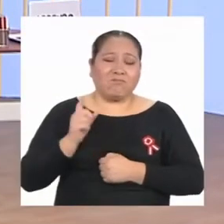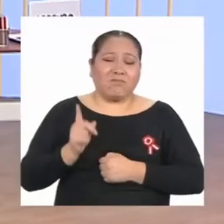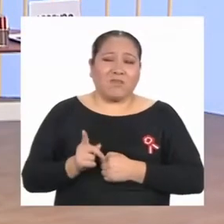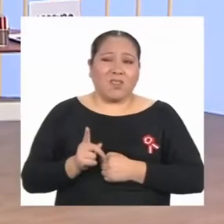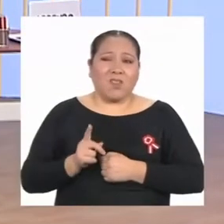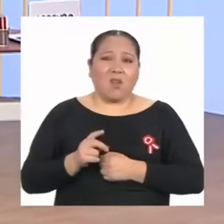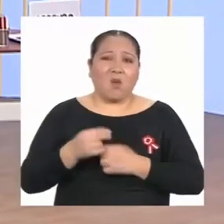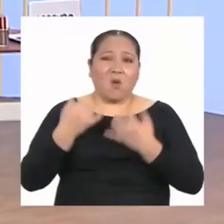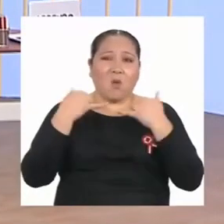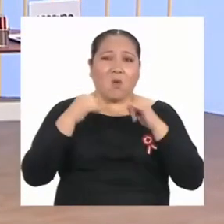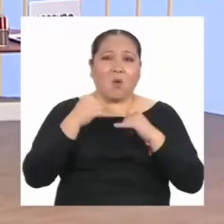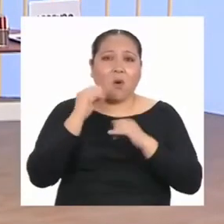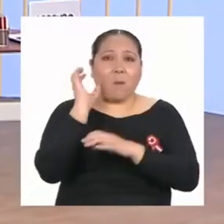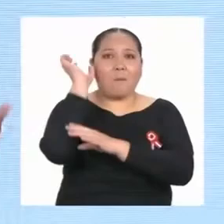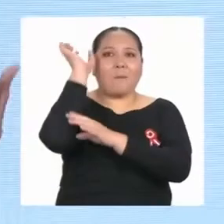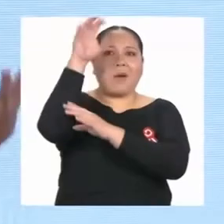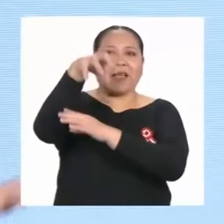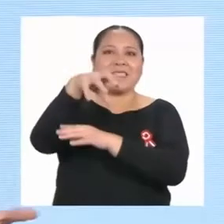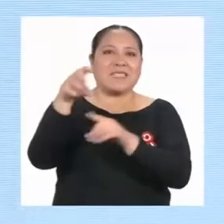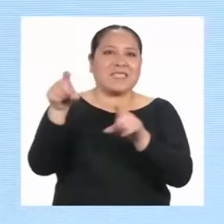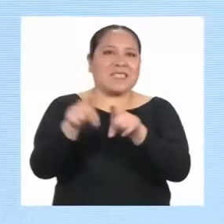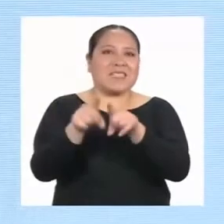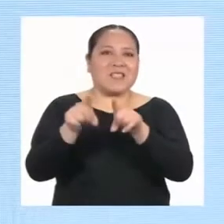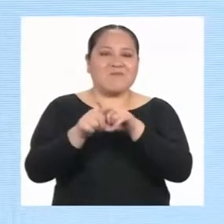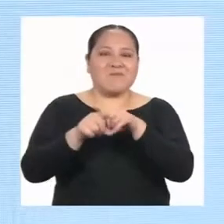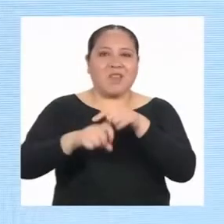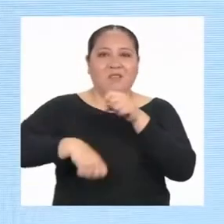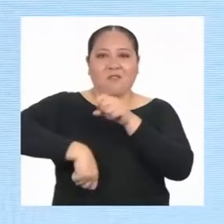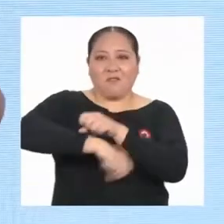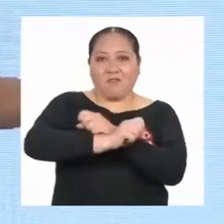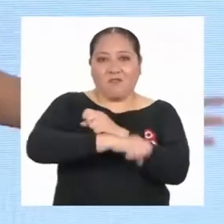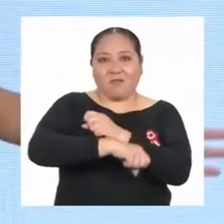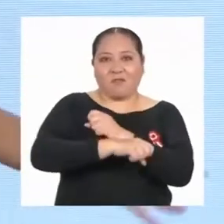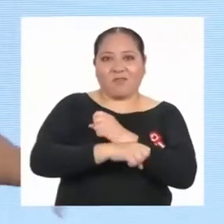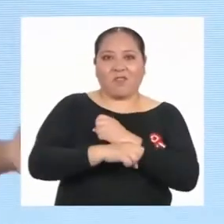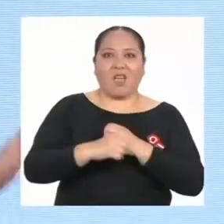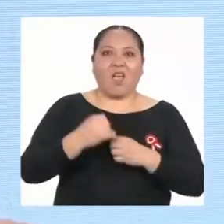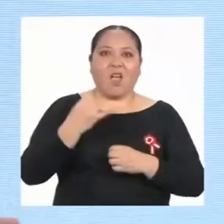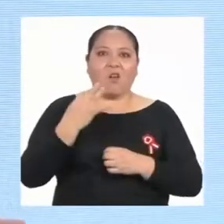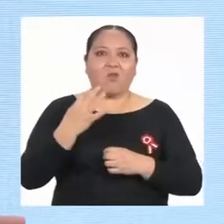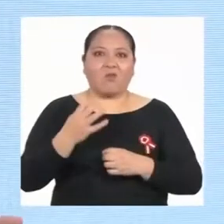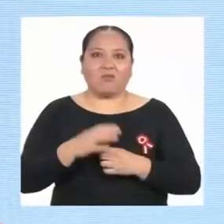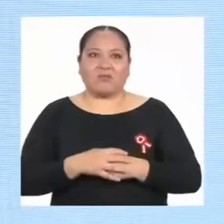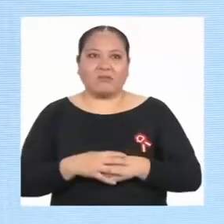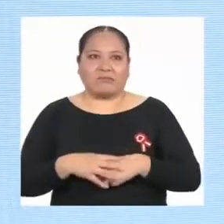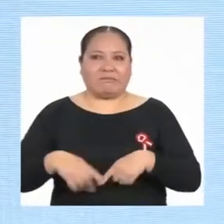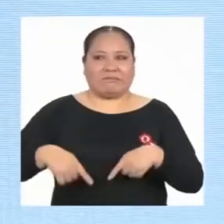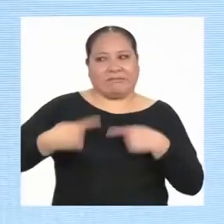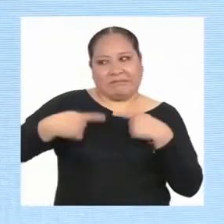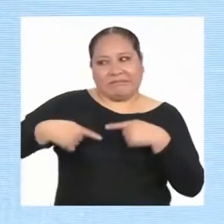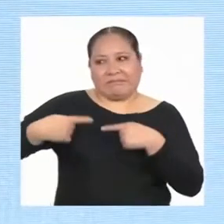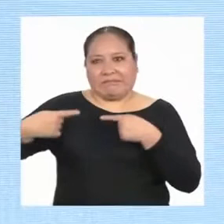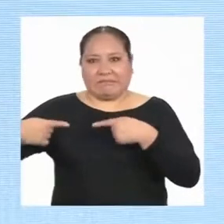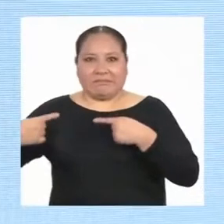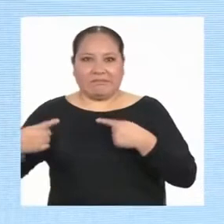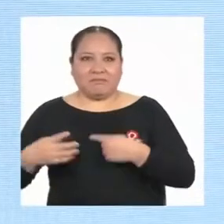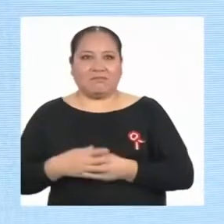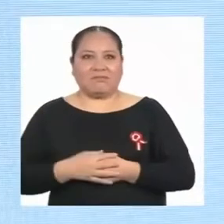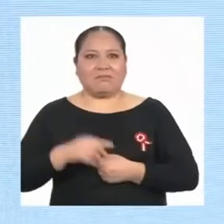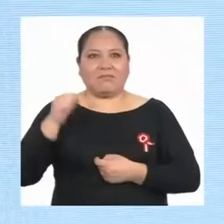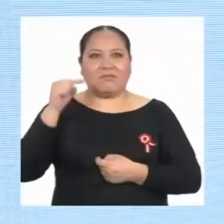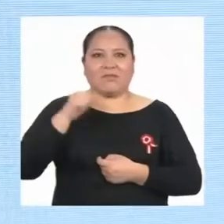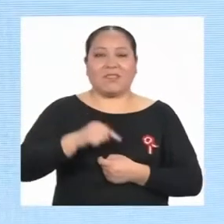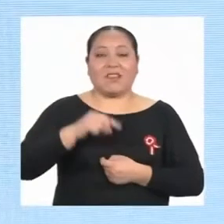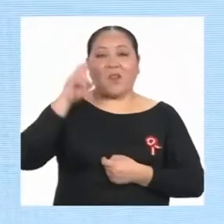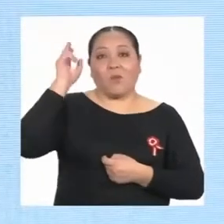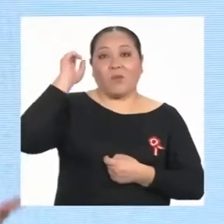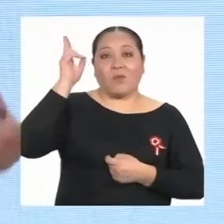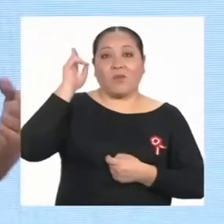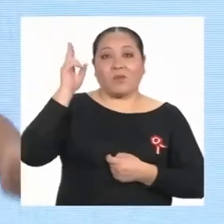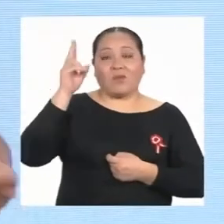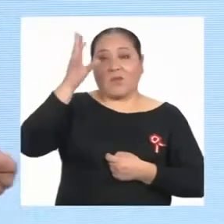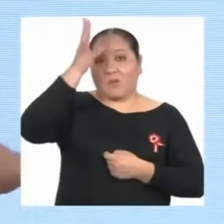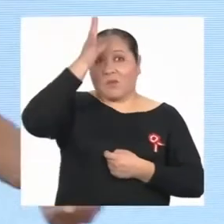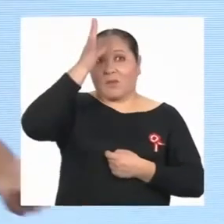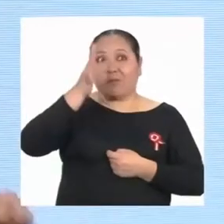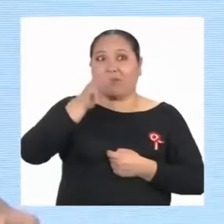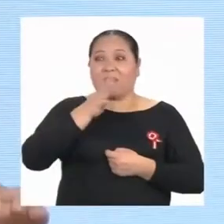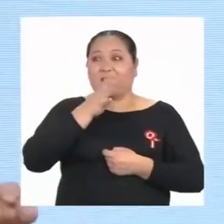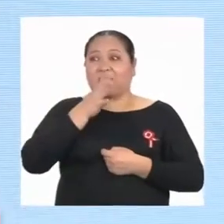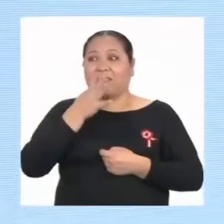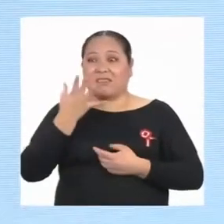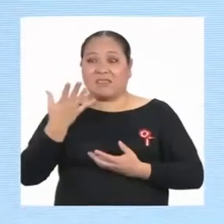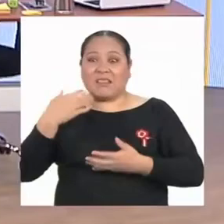jugábamos básquet, también partidos de fútbol y algunas veces se desataban pequeñas grescas, en las que nuestros profesores y papás